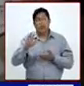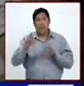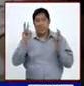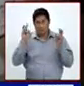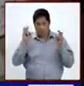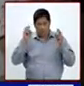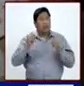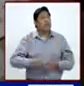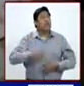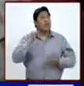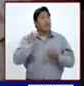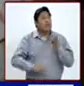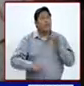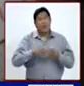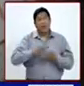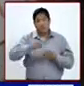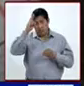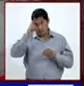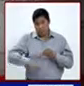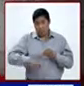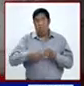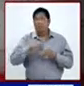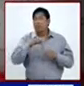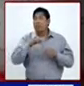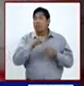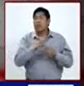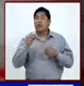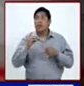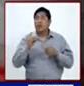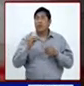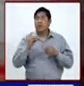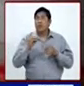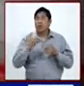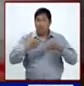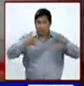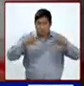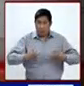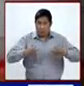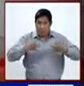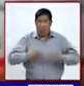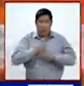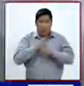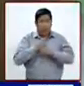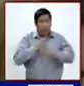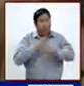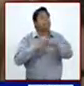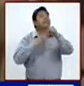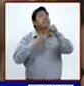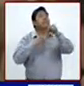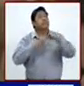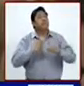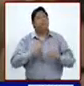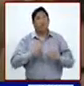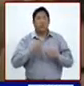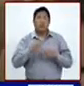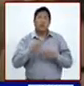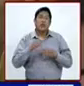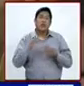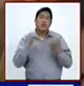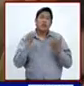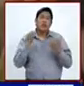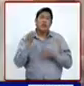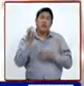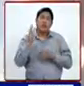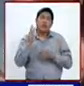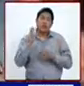resultados finales del Censo Nacional de Población y Vivienda serán oficialmente publicados dentro del primer semestre